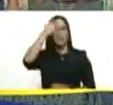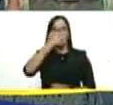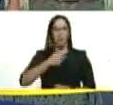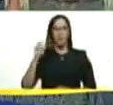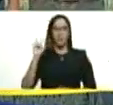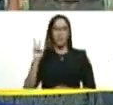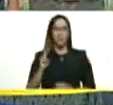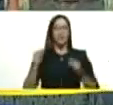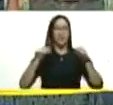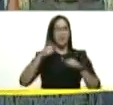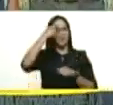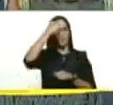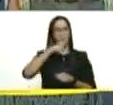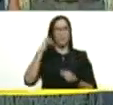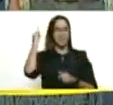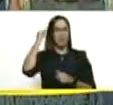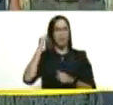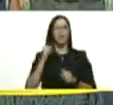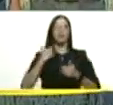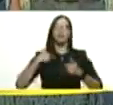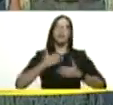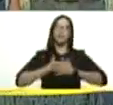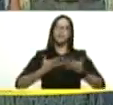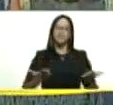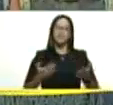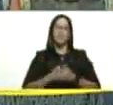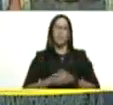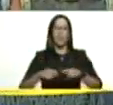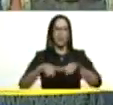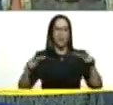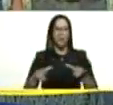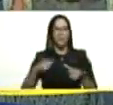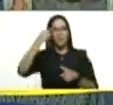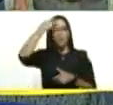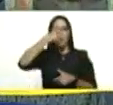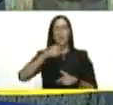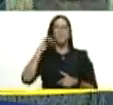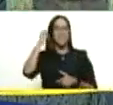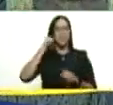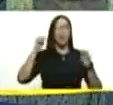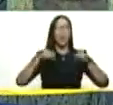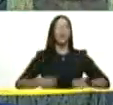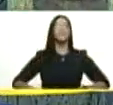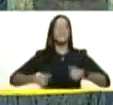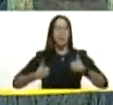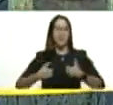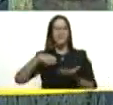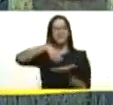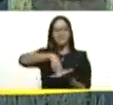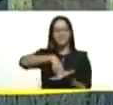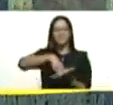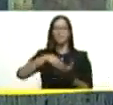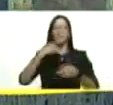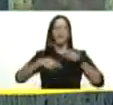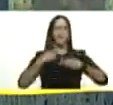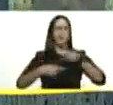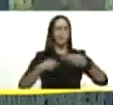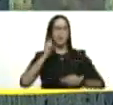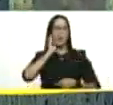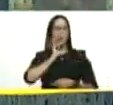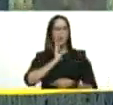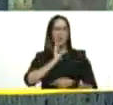Venezuela y en este pueblo de Yaracuy. Cuente usted con esta trinchera, el pueblo de Yaracuy, hoy más que nunca, rodilla en tierra con la revolución